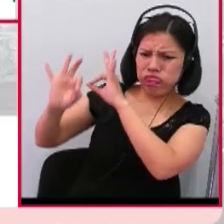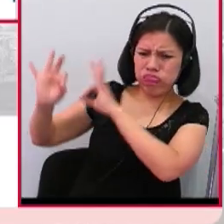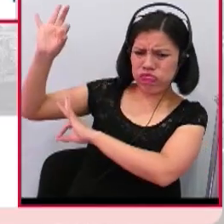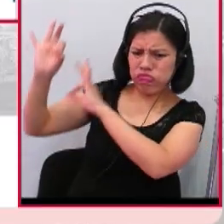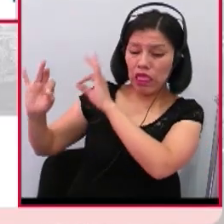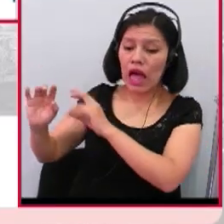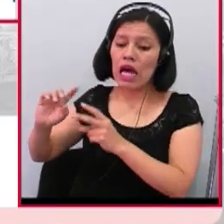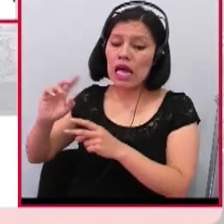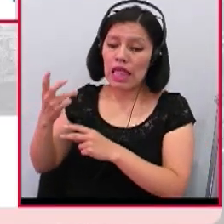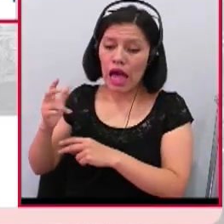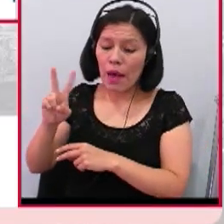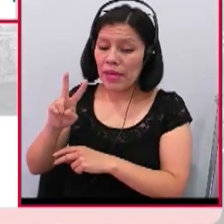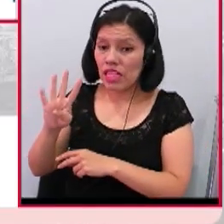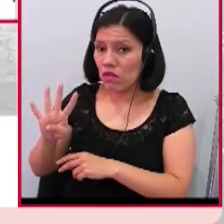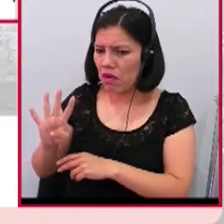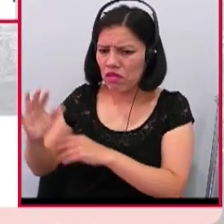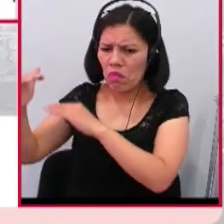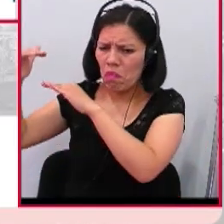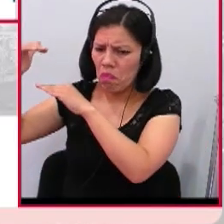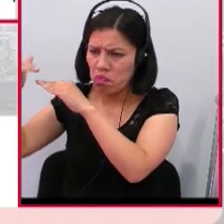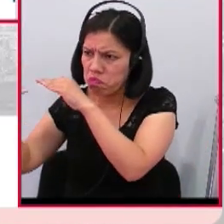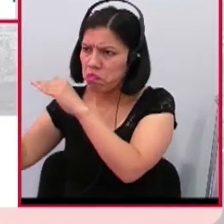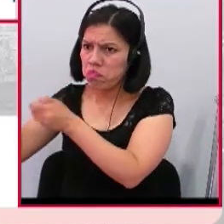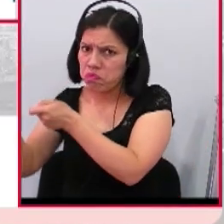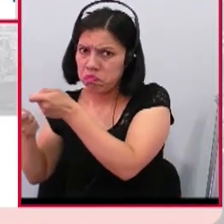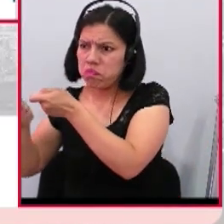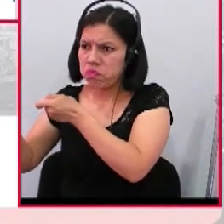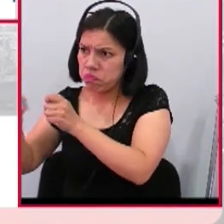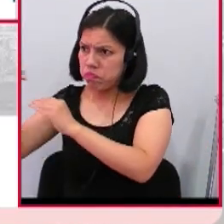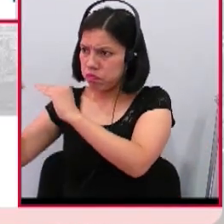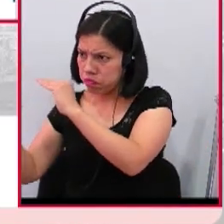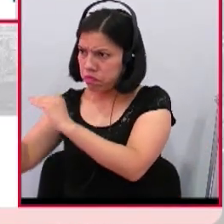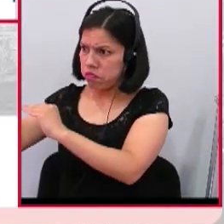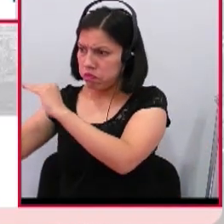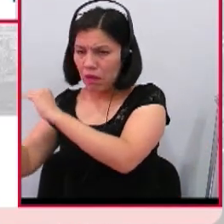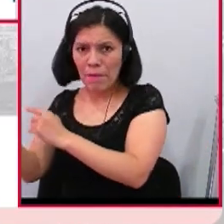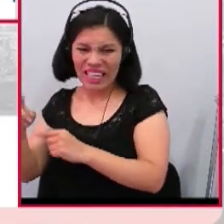ciclo. De eso se basa, ¿no? Controlar para no dañar.